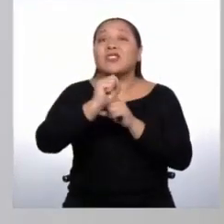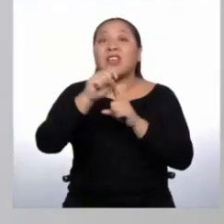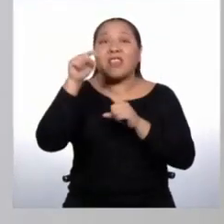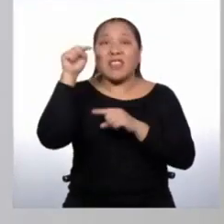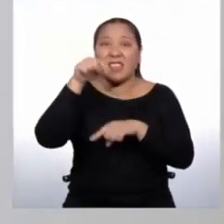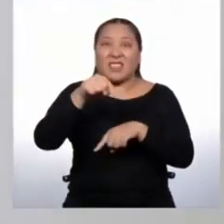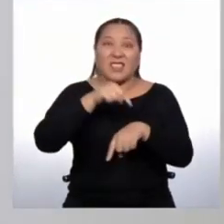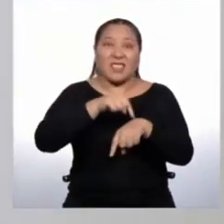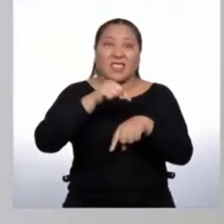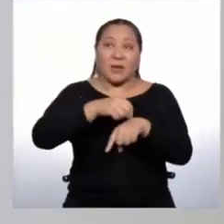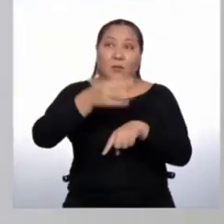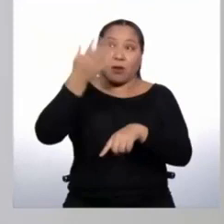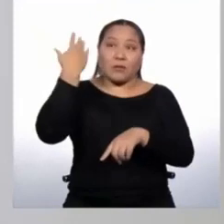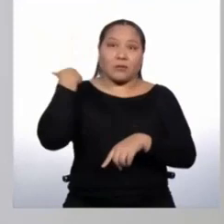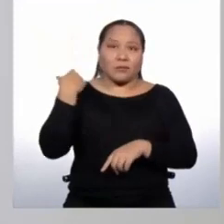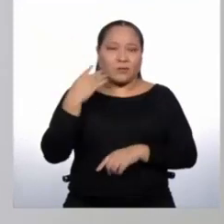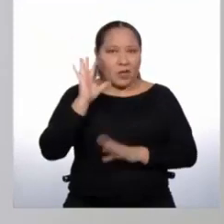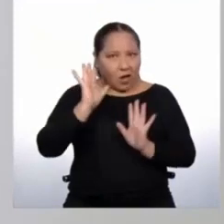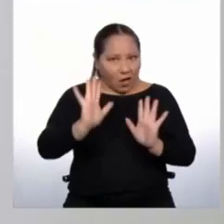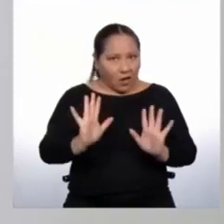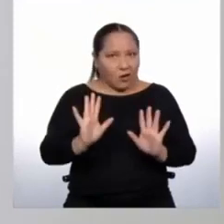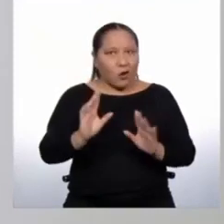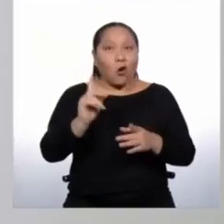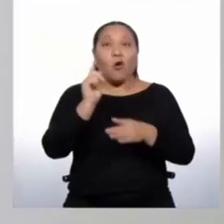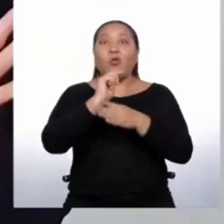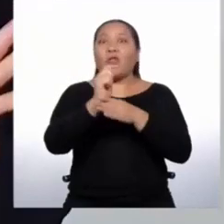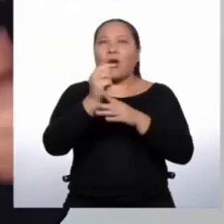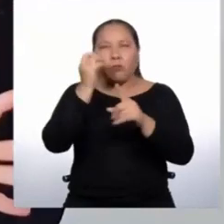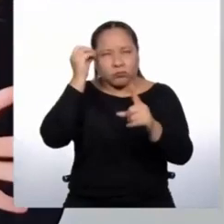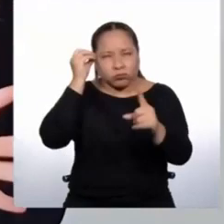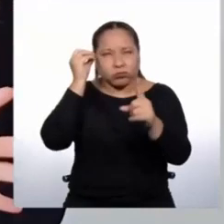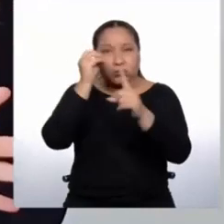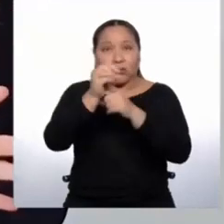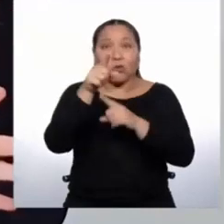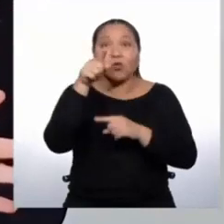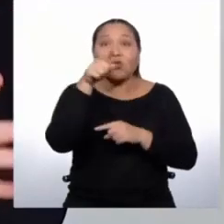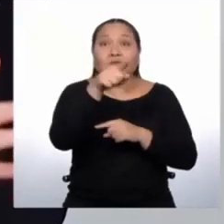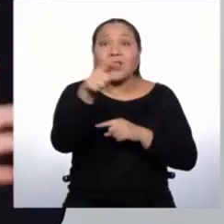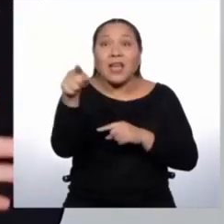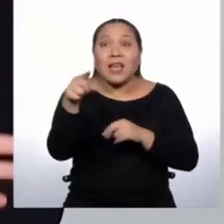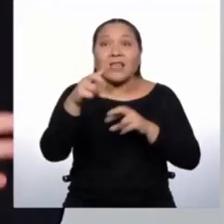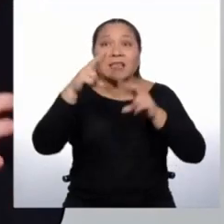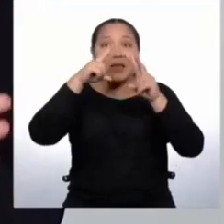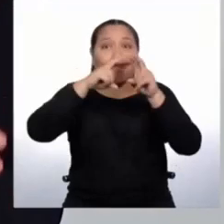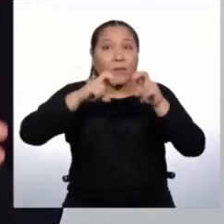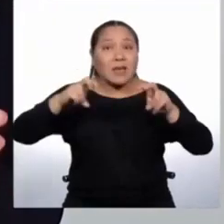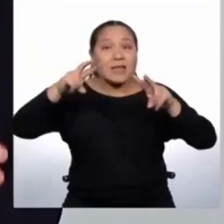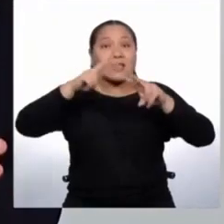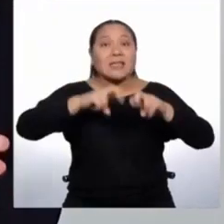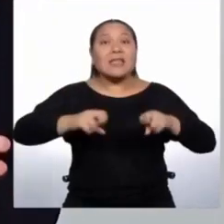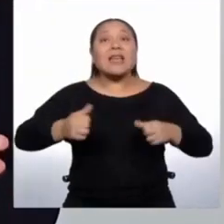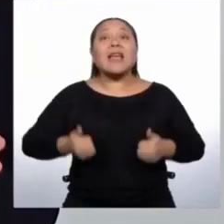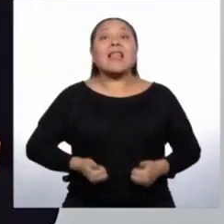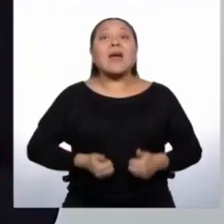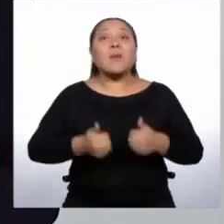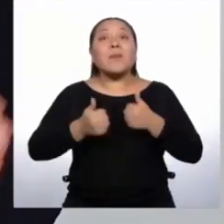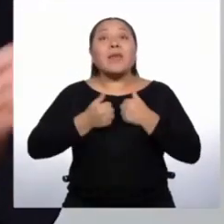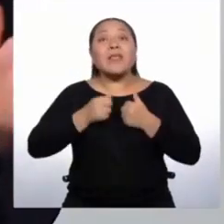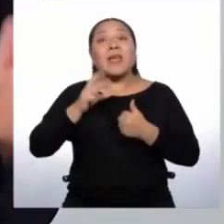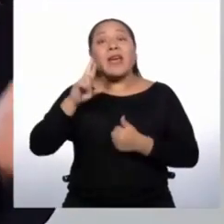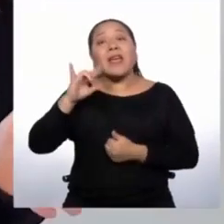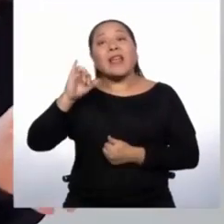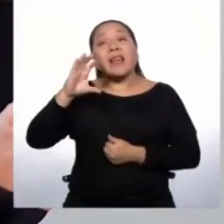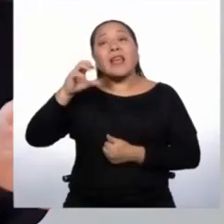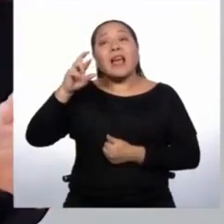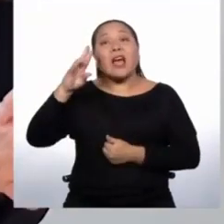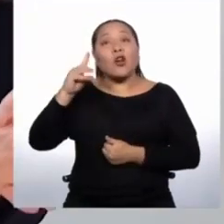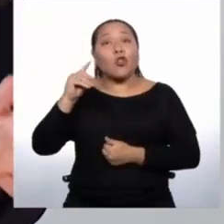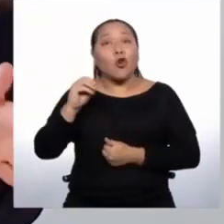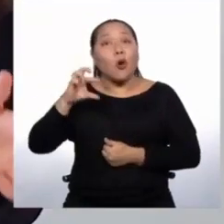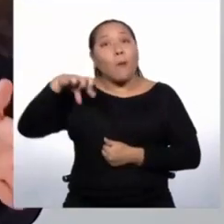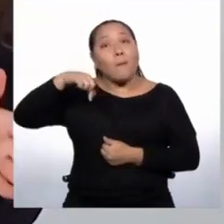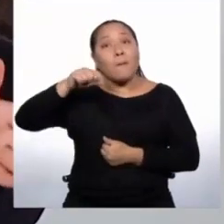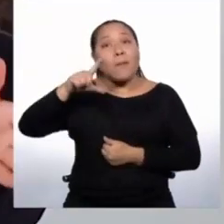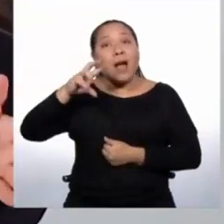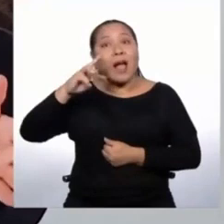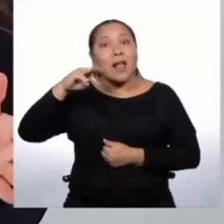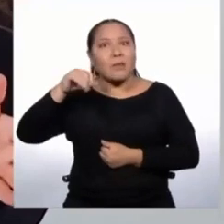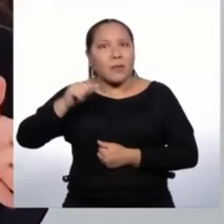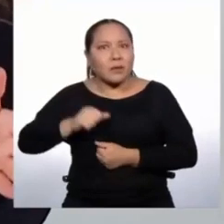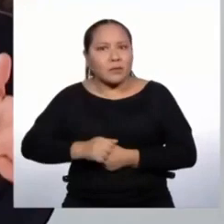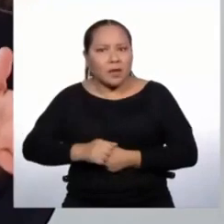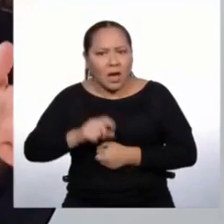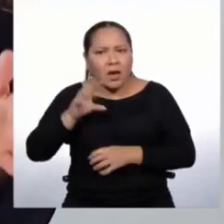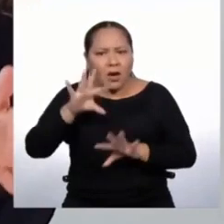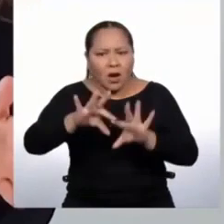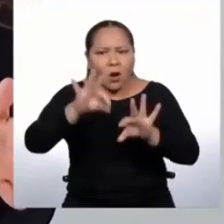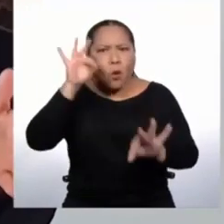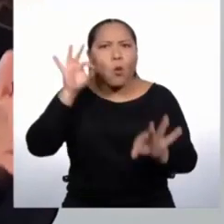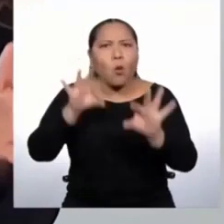y chicas que nos están viendo. Investiguen sobre la vida de Ricardo Palma. Descubran por qué se le